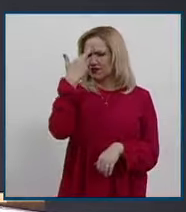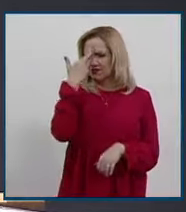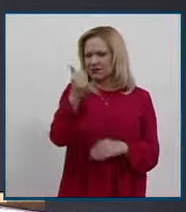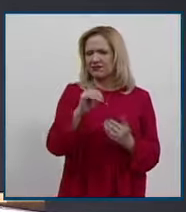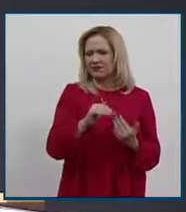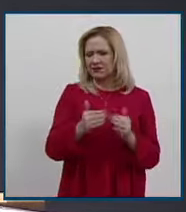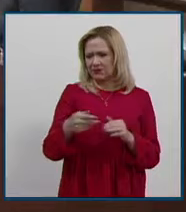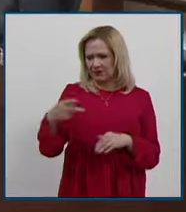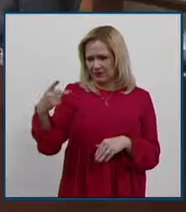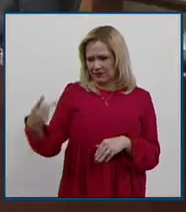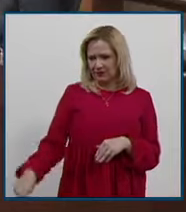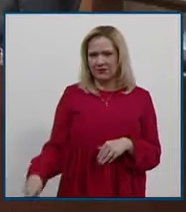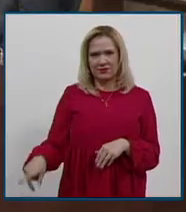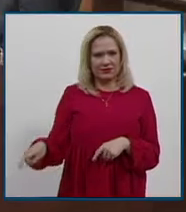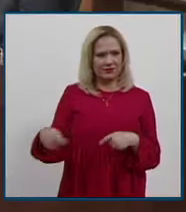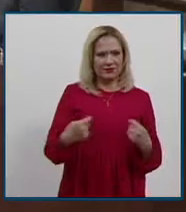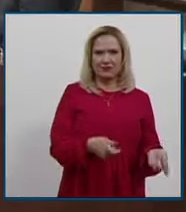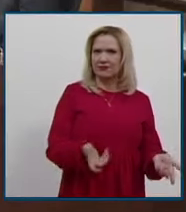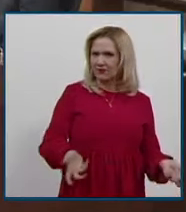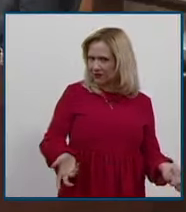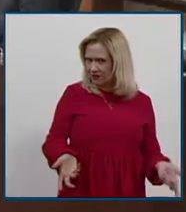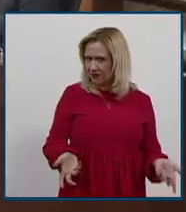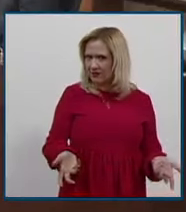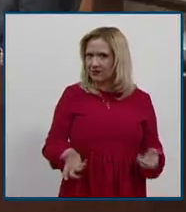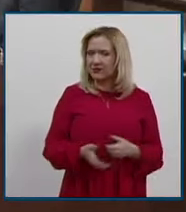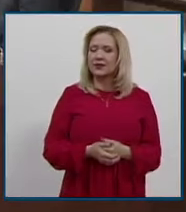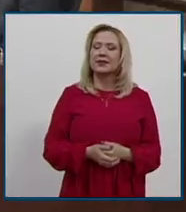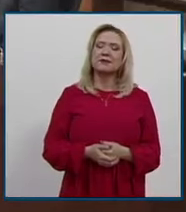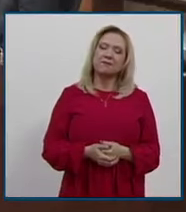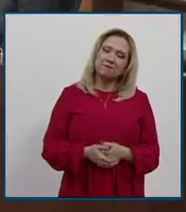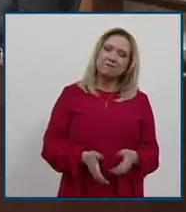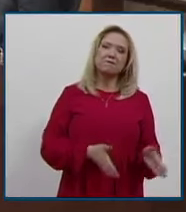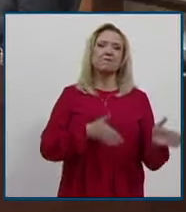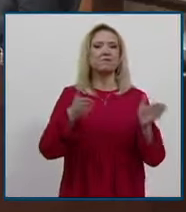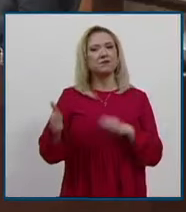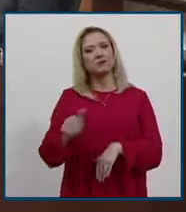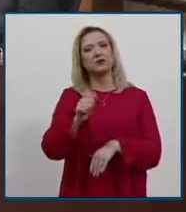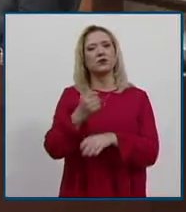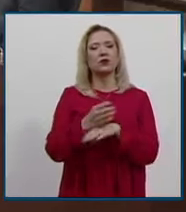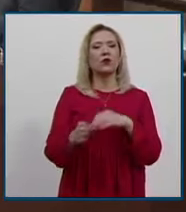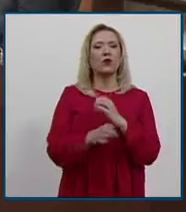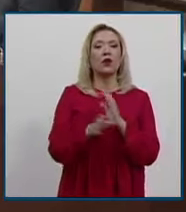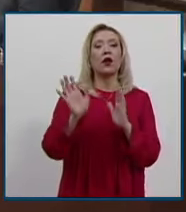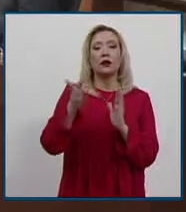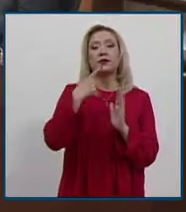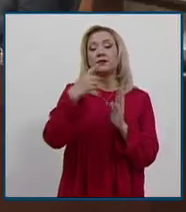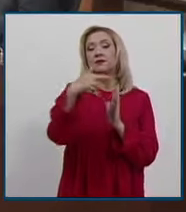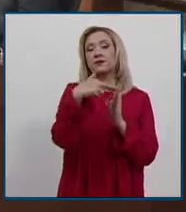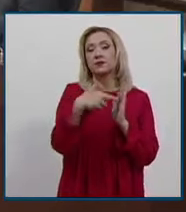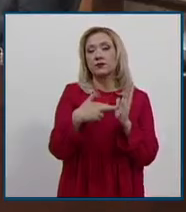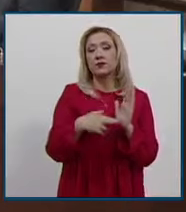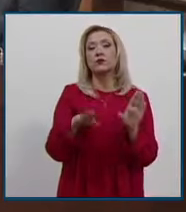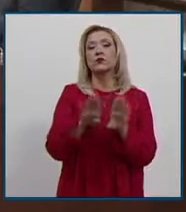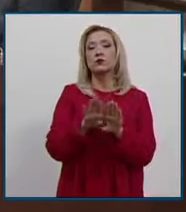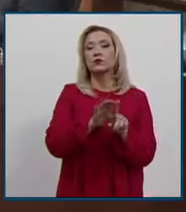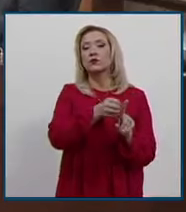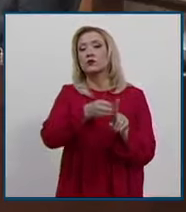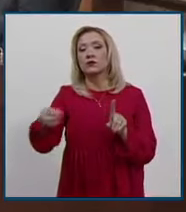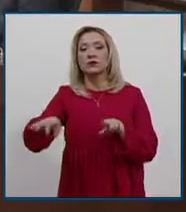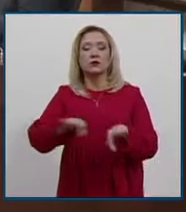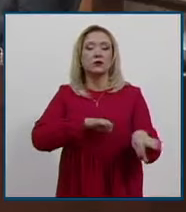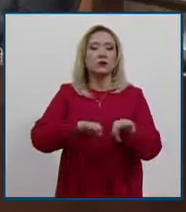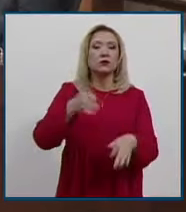bien público en otro asunto el tribunal electoral confirmó los lineamientos el modelo de operación y la